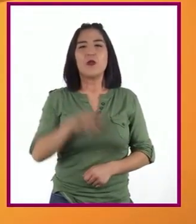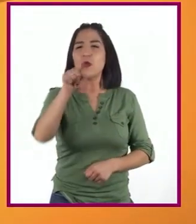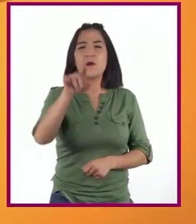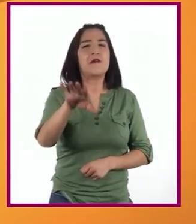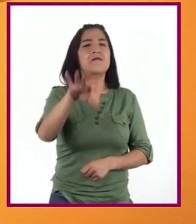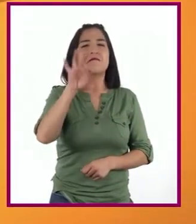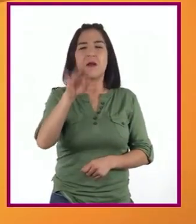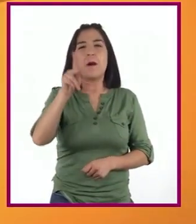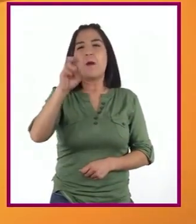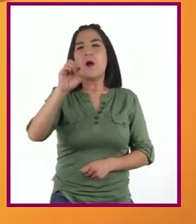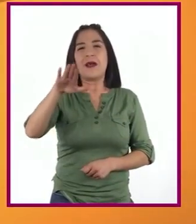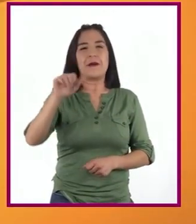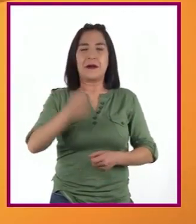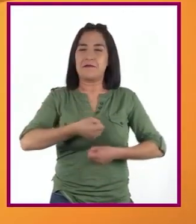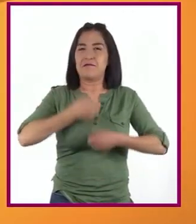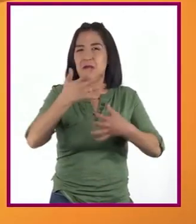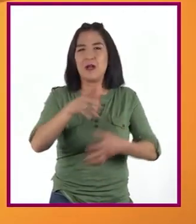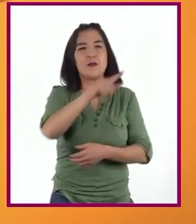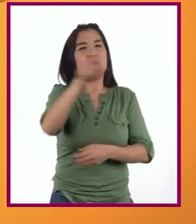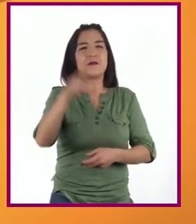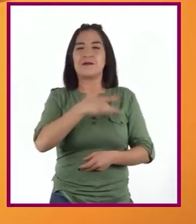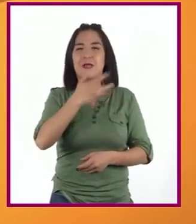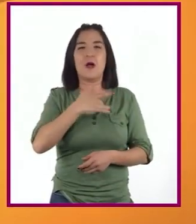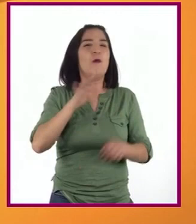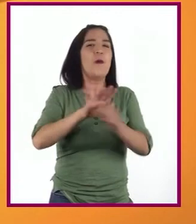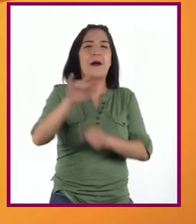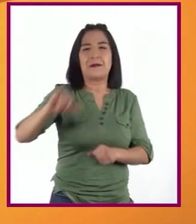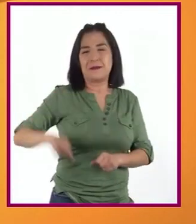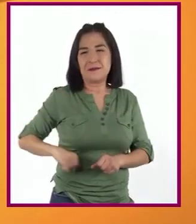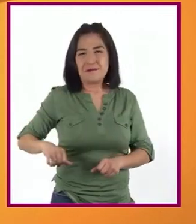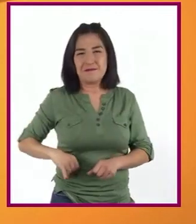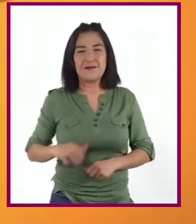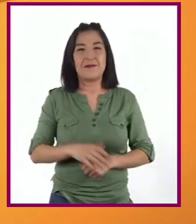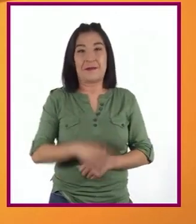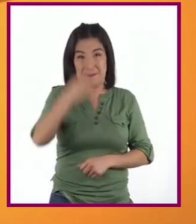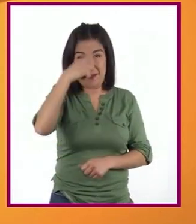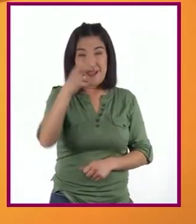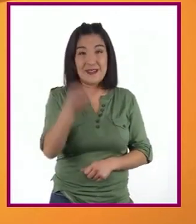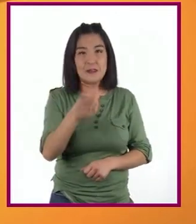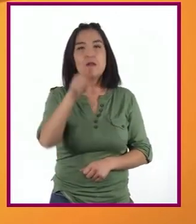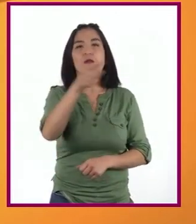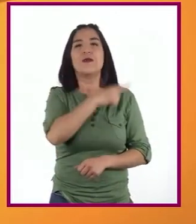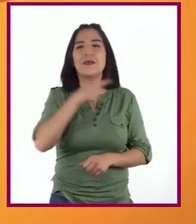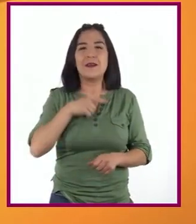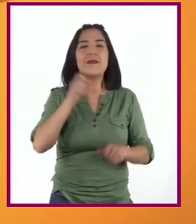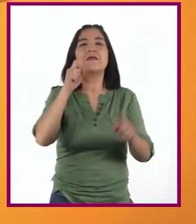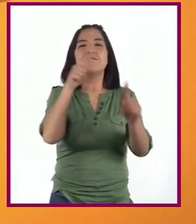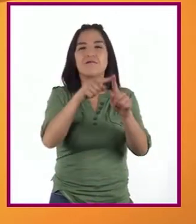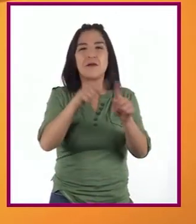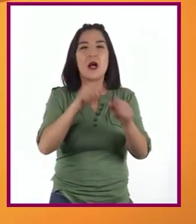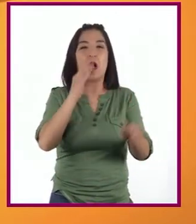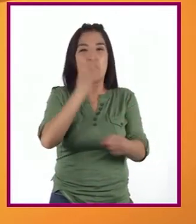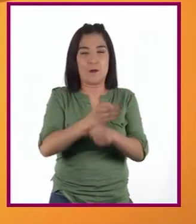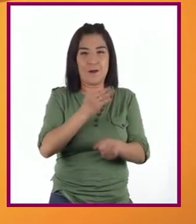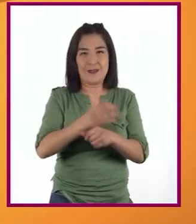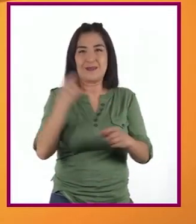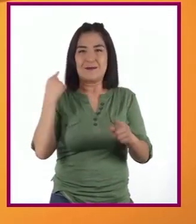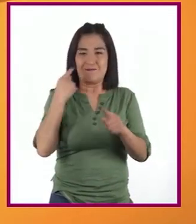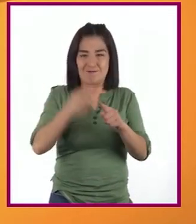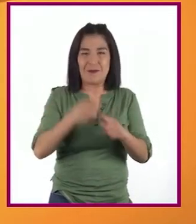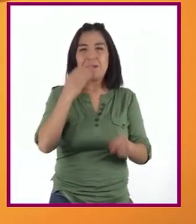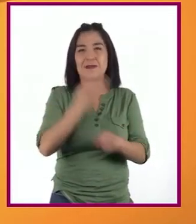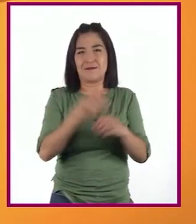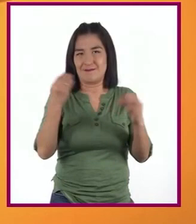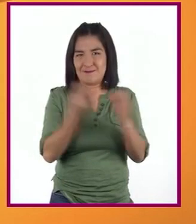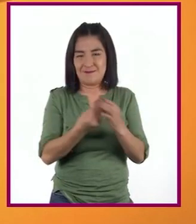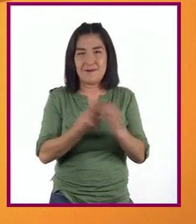Elijan un poema referido a algo que sea de su interés. Para ello, tomen en cuenta lo que han trabajado hasta este